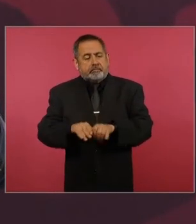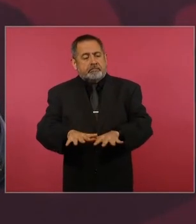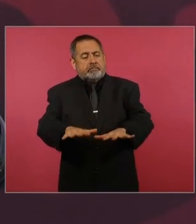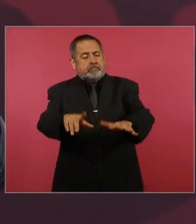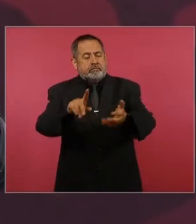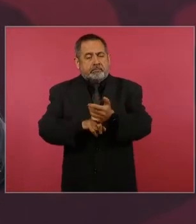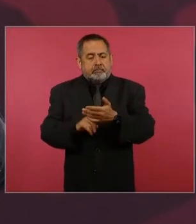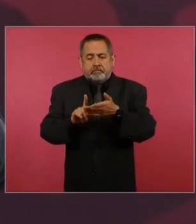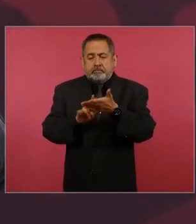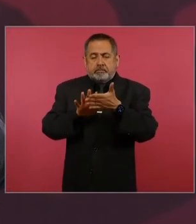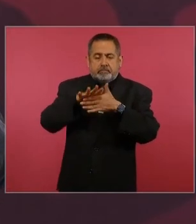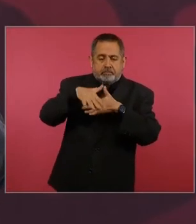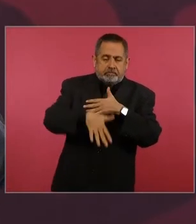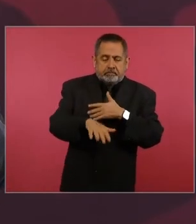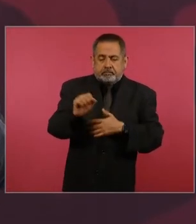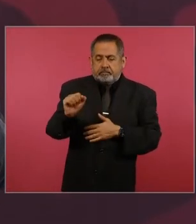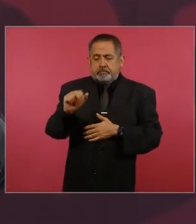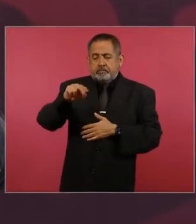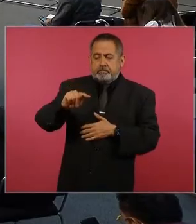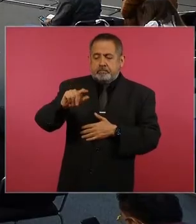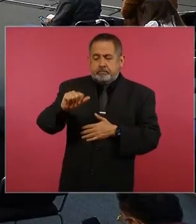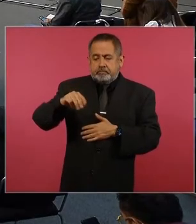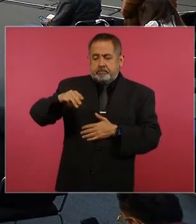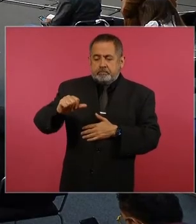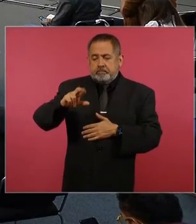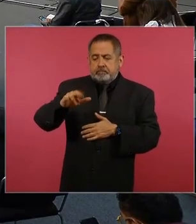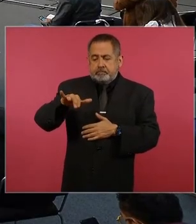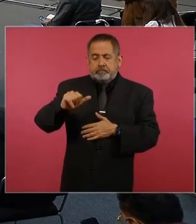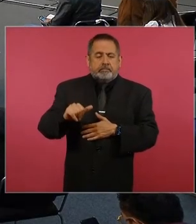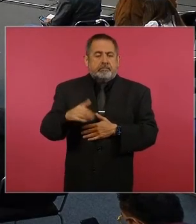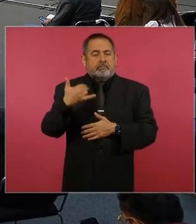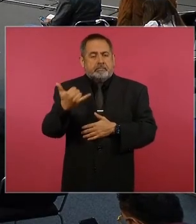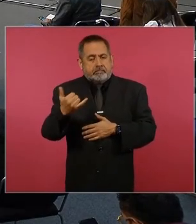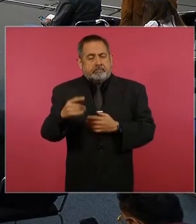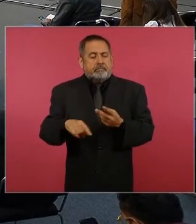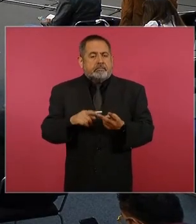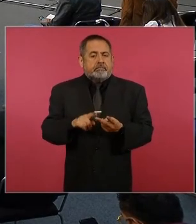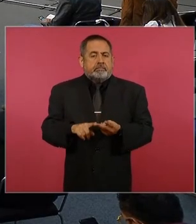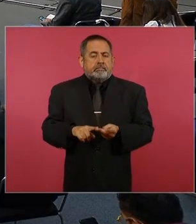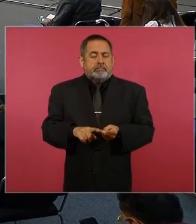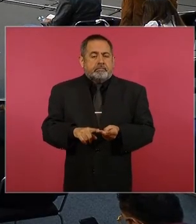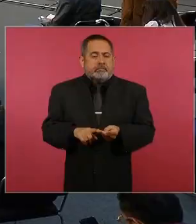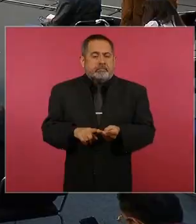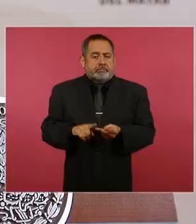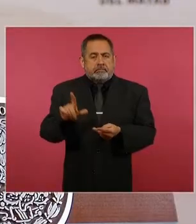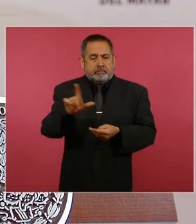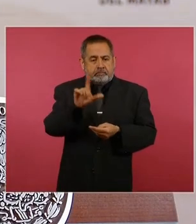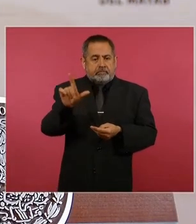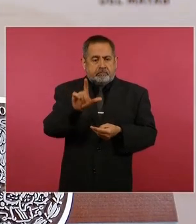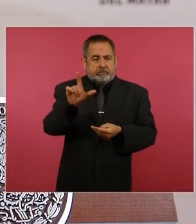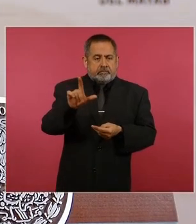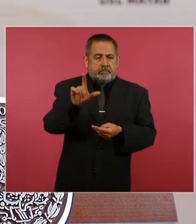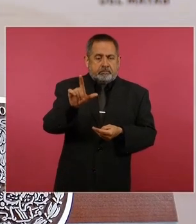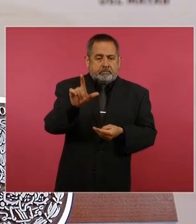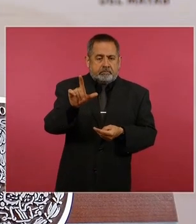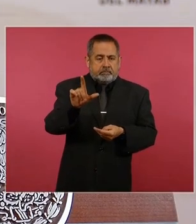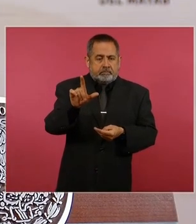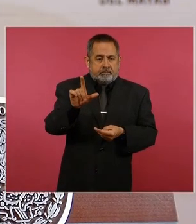de la presa Santa María y el lunes,